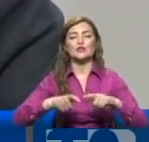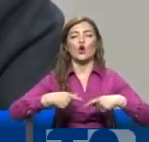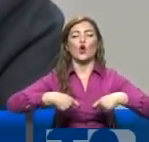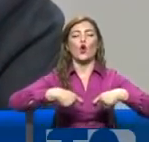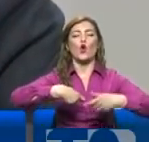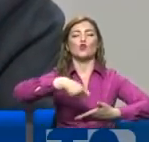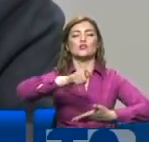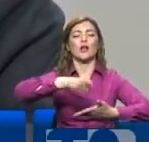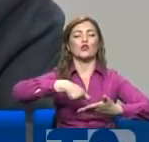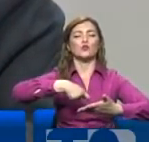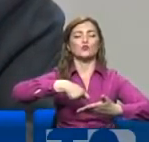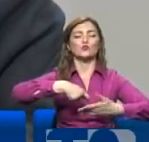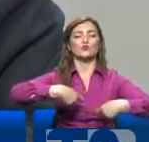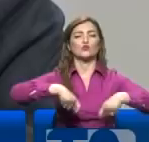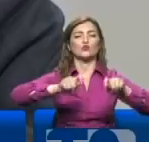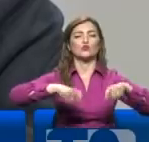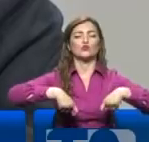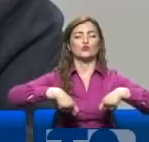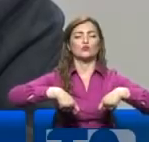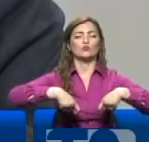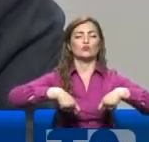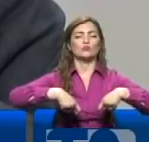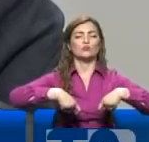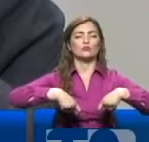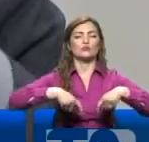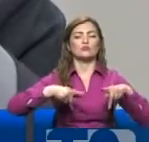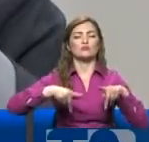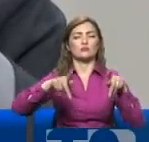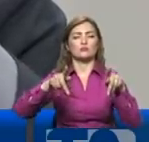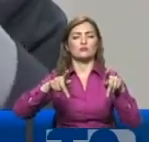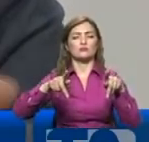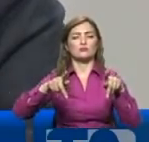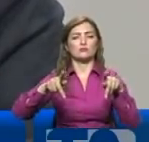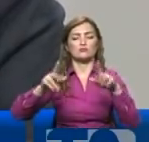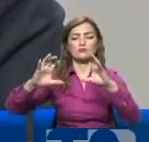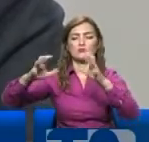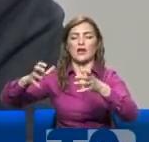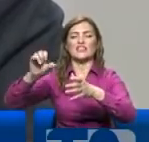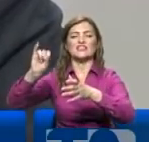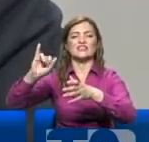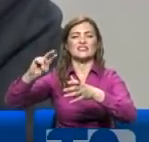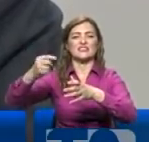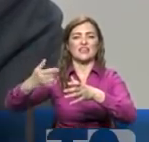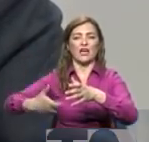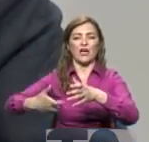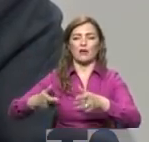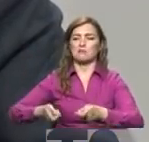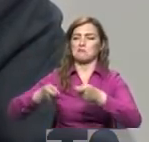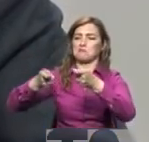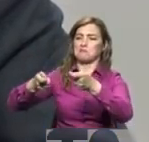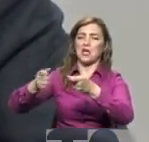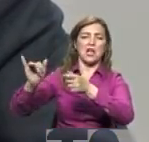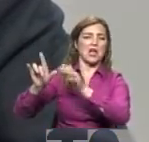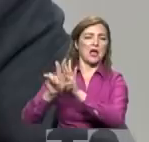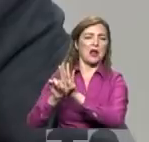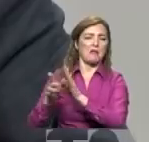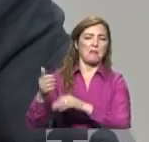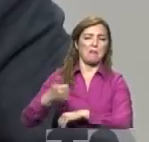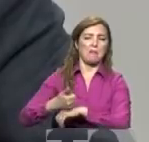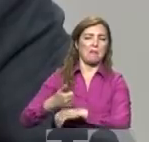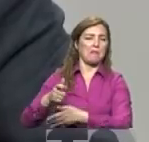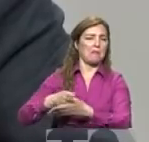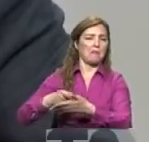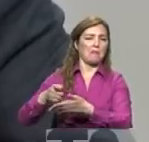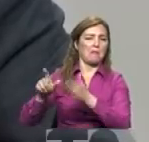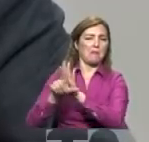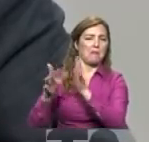contrato que permitió que un bloque como Singe se ha entregado irregularmente, sino en todos